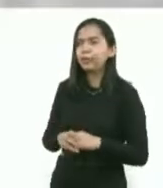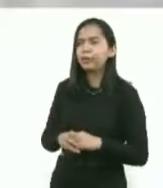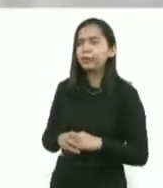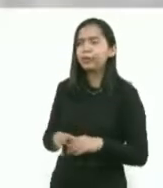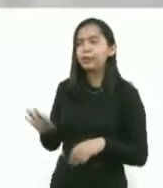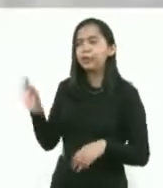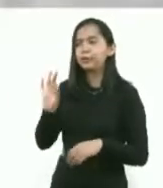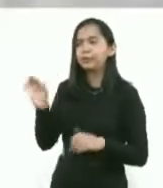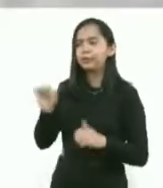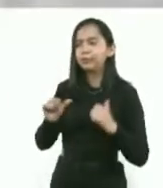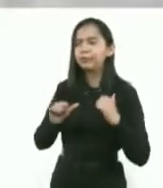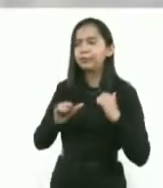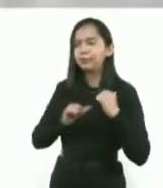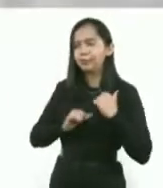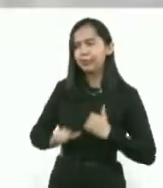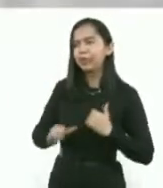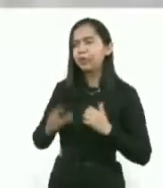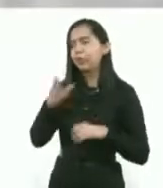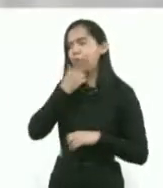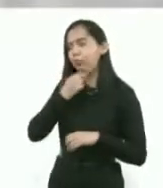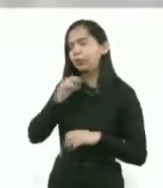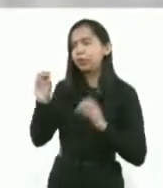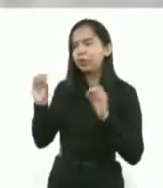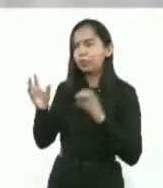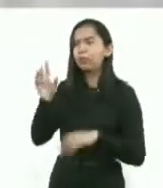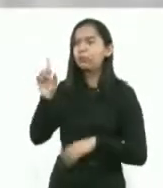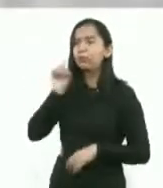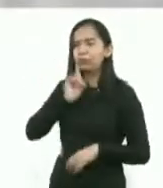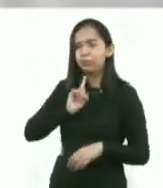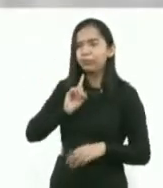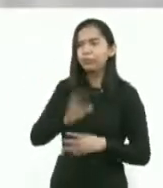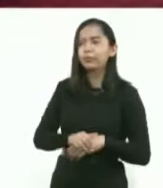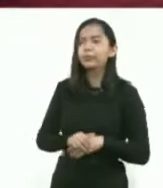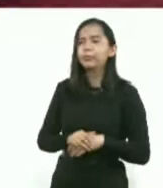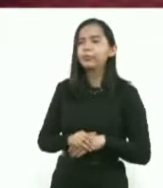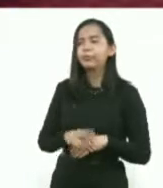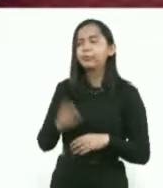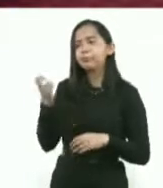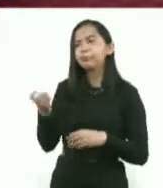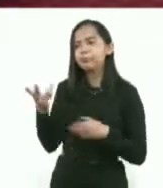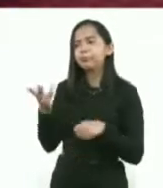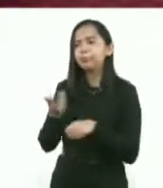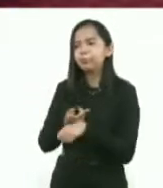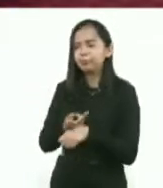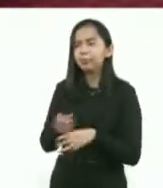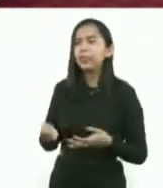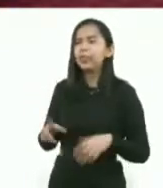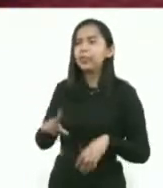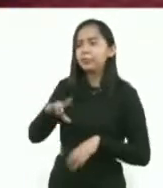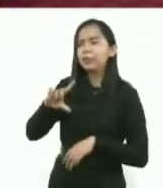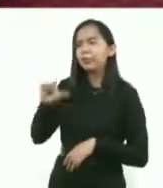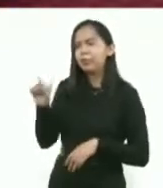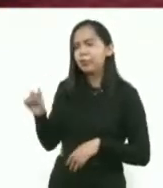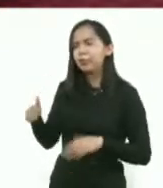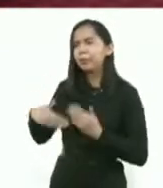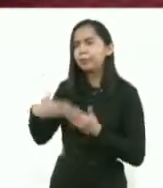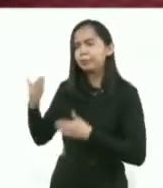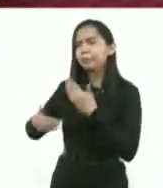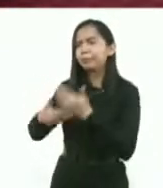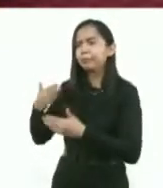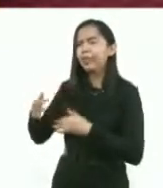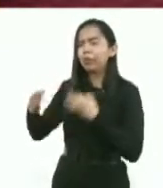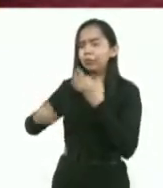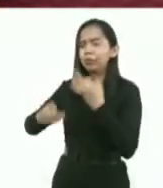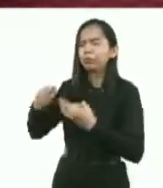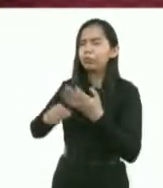o alcaldesa, si es hombre o mujer. Normalmente ocurre así y ya veremos pues en adelante qué es lo que determina el